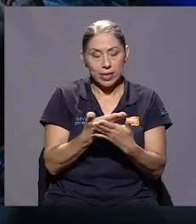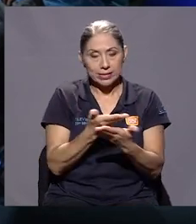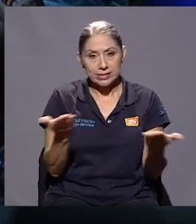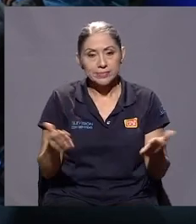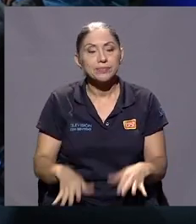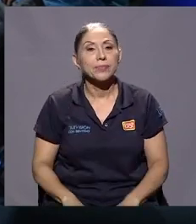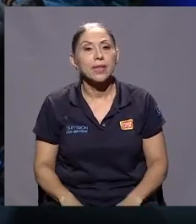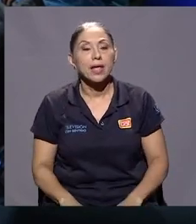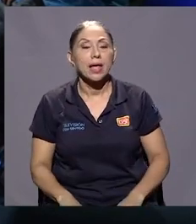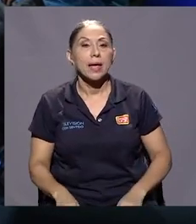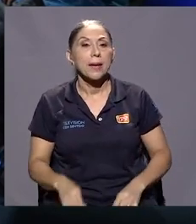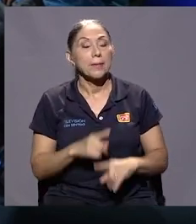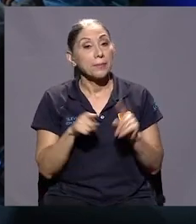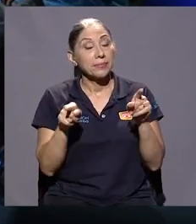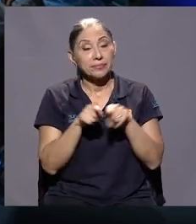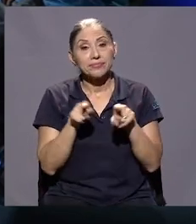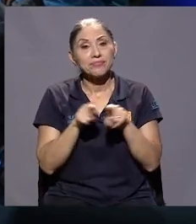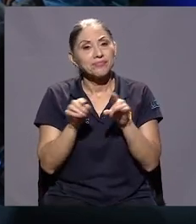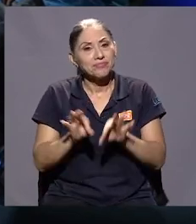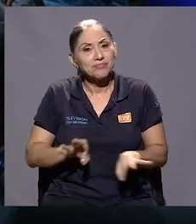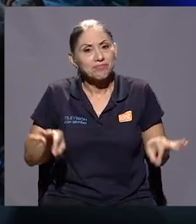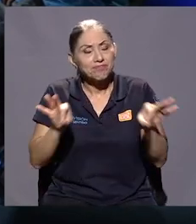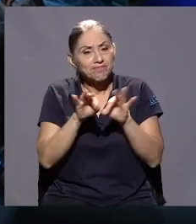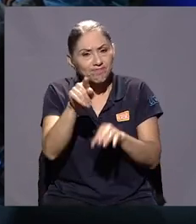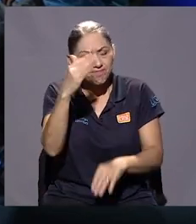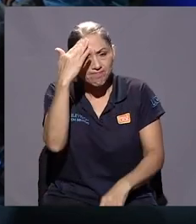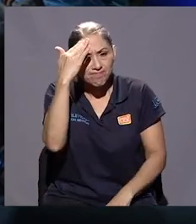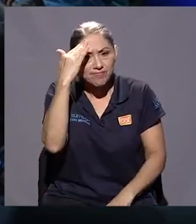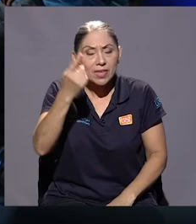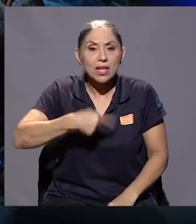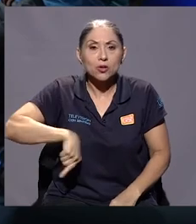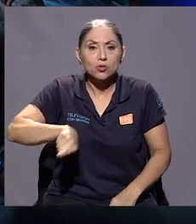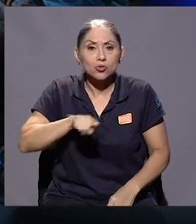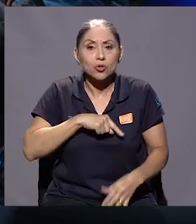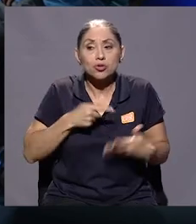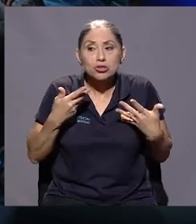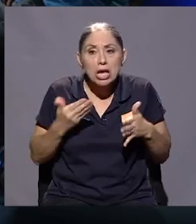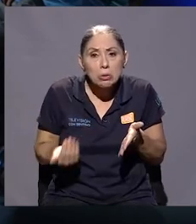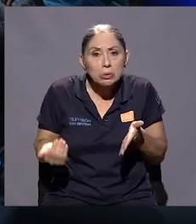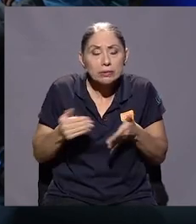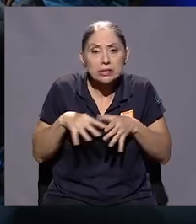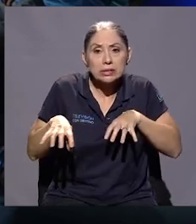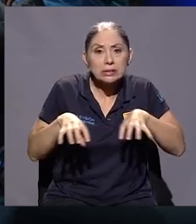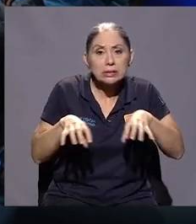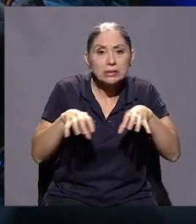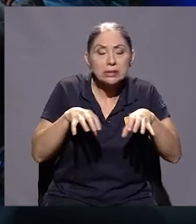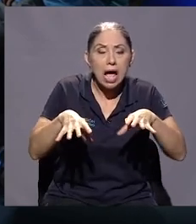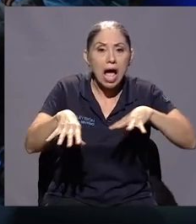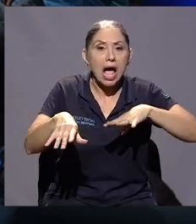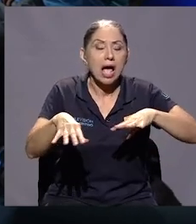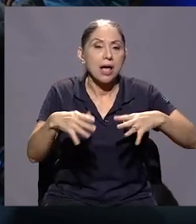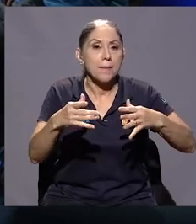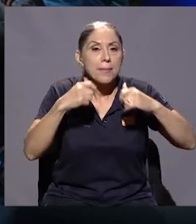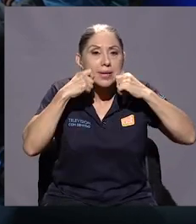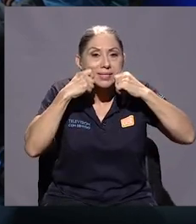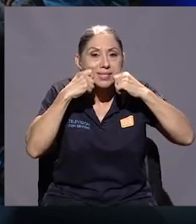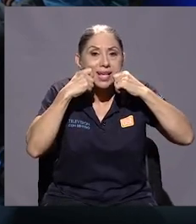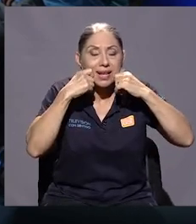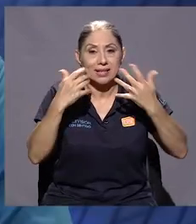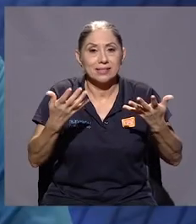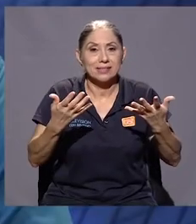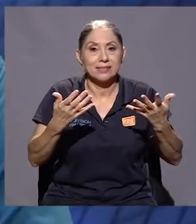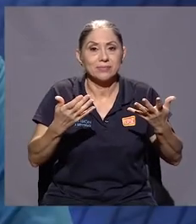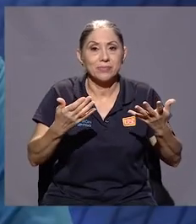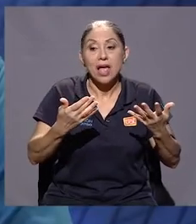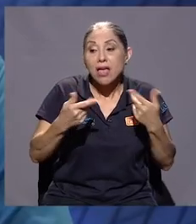de que nuestra manera hemos venido y reactivando las actividades presenciales el tema de voluntariado ya estamos desde finales del año pasado lo estamos reactivando